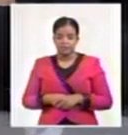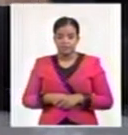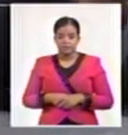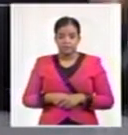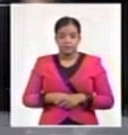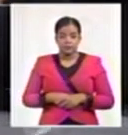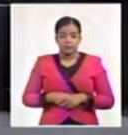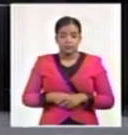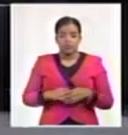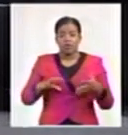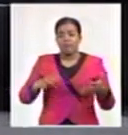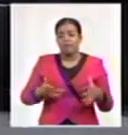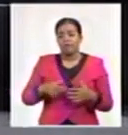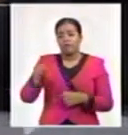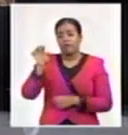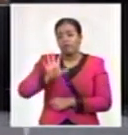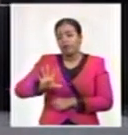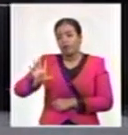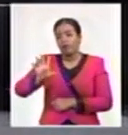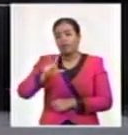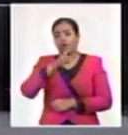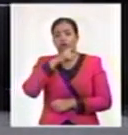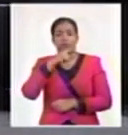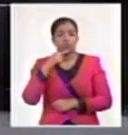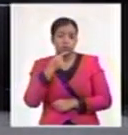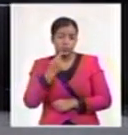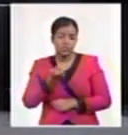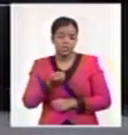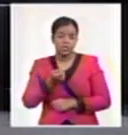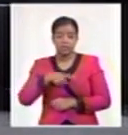entre Europa, Rusia y China. Pero vemos, por ejemplo,